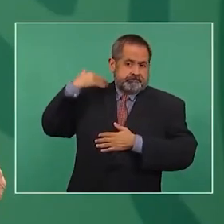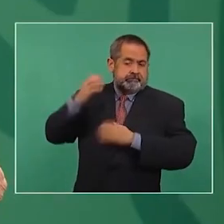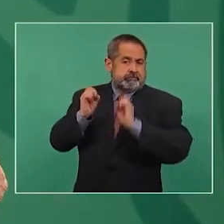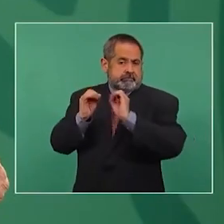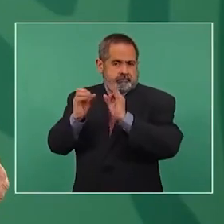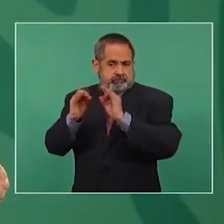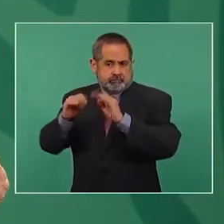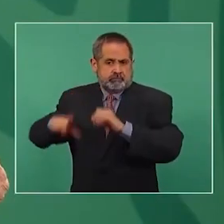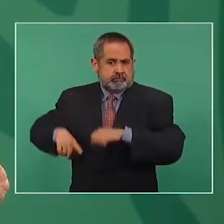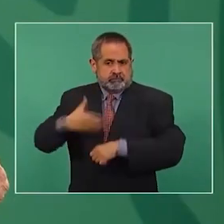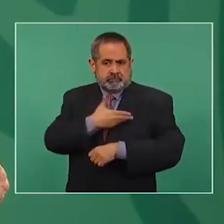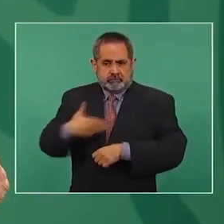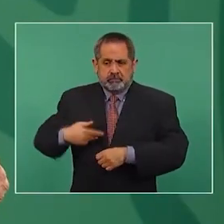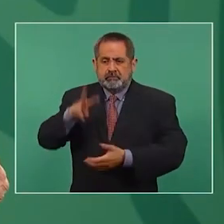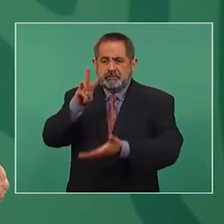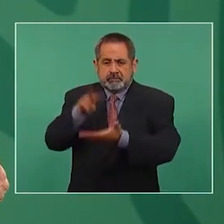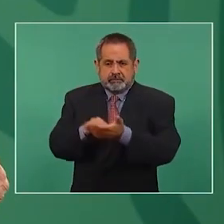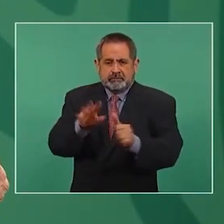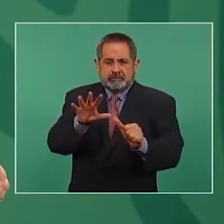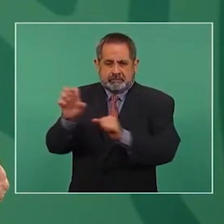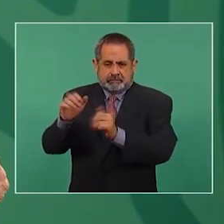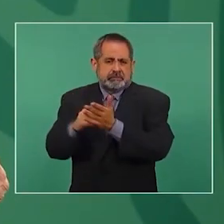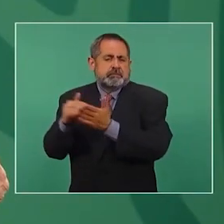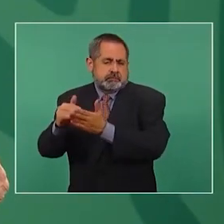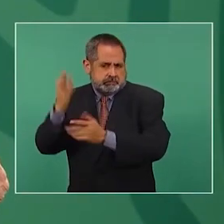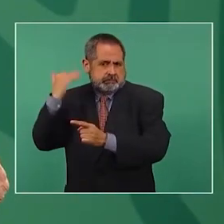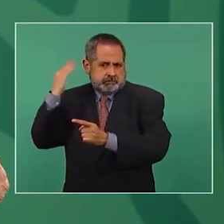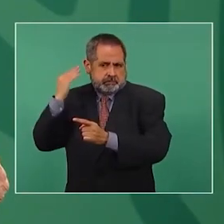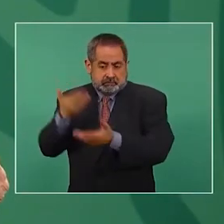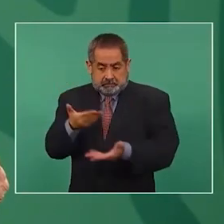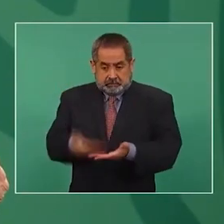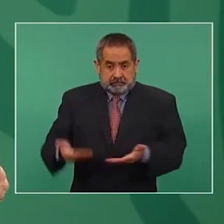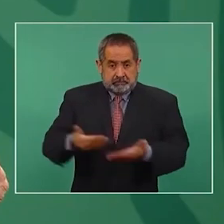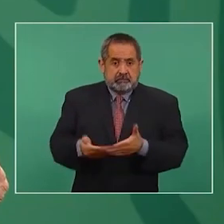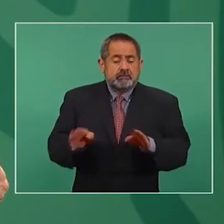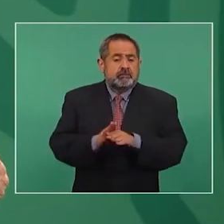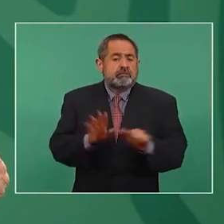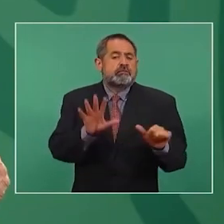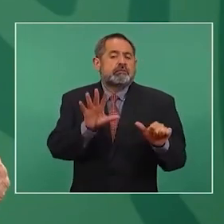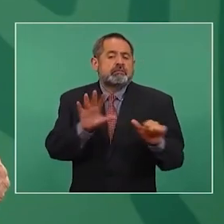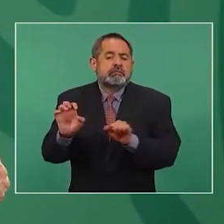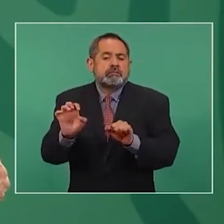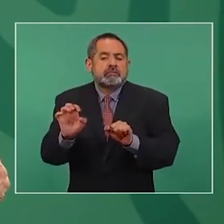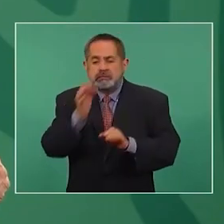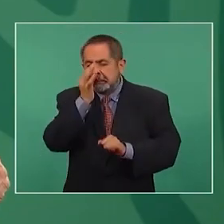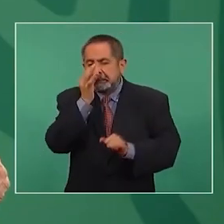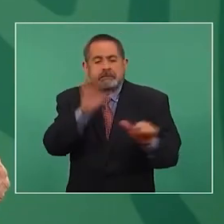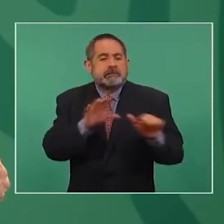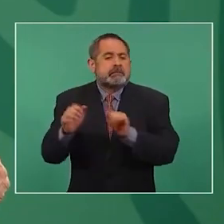ejerció 3.600 millones y ahora estamos ejerciendo 600.